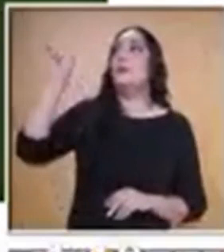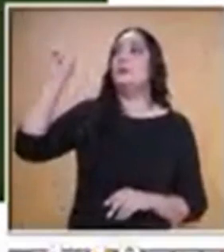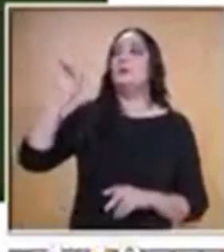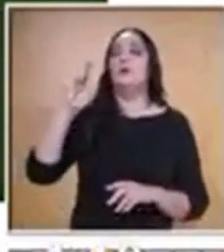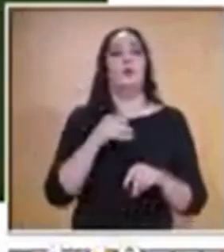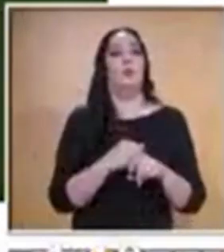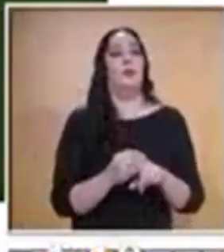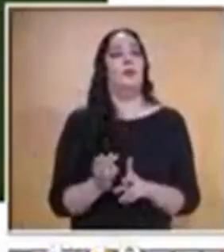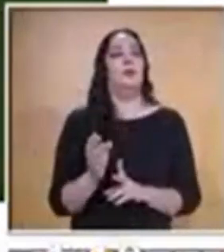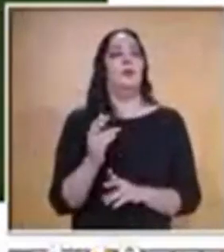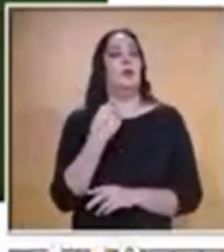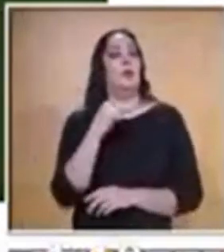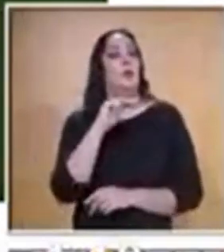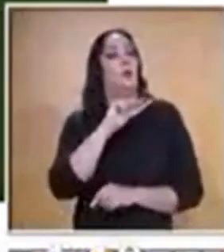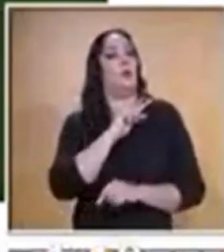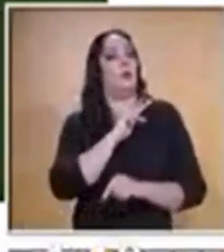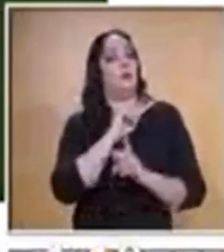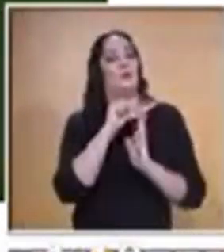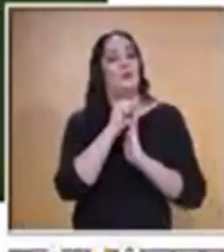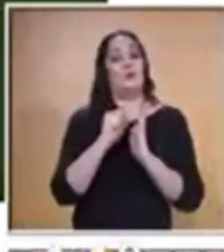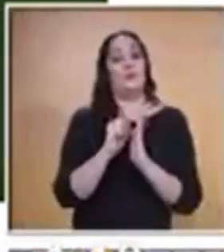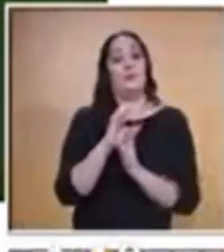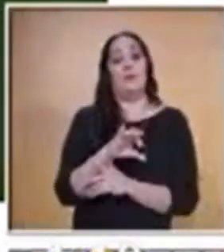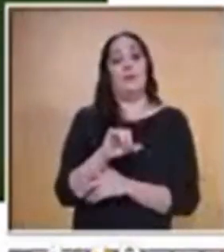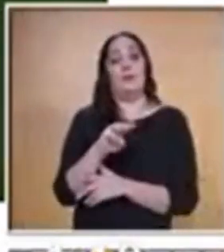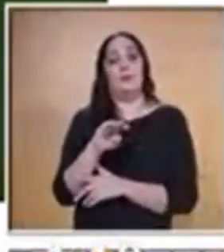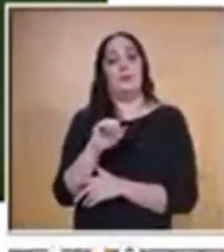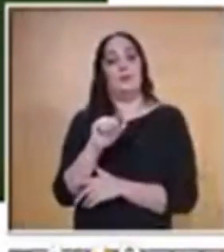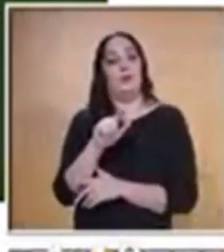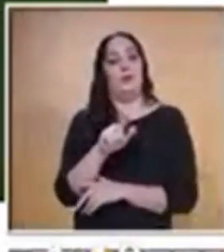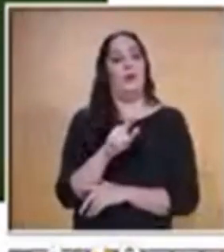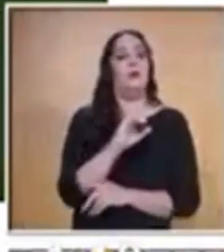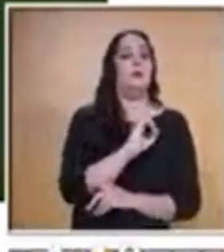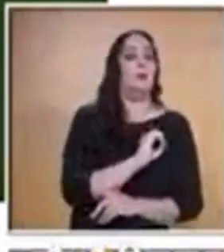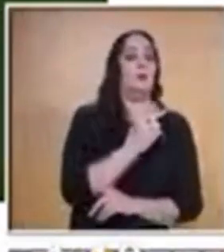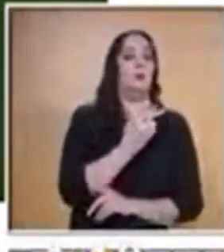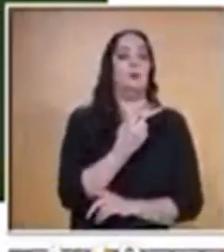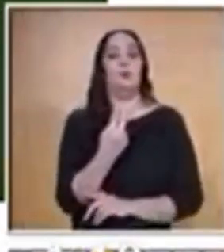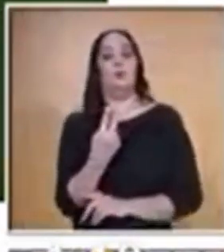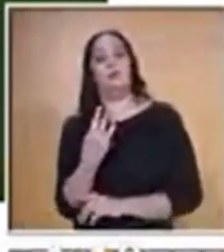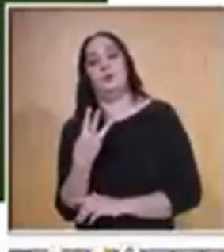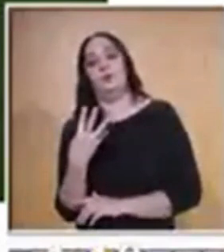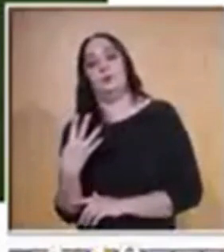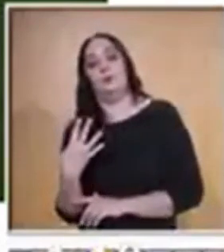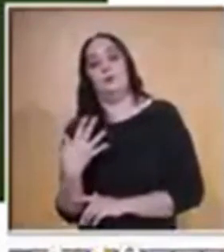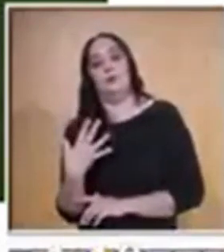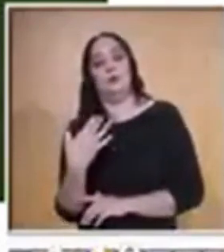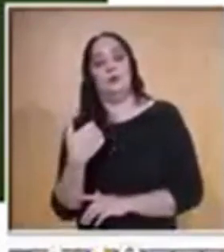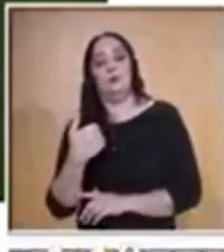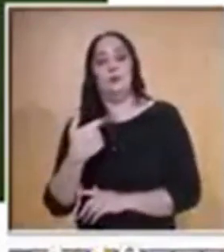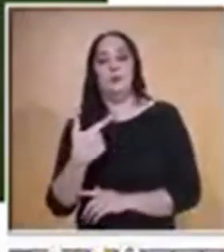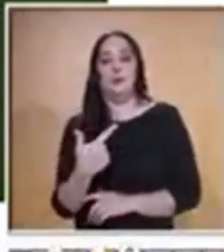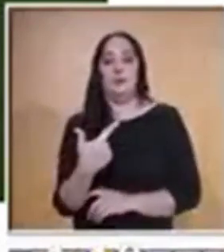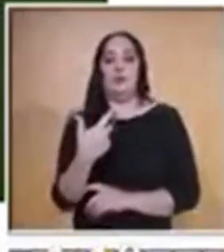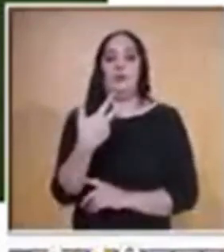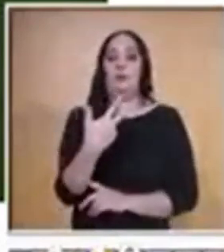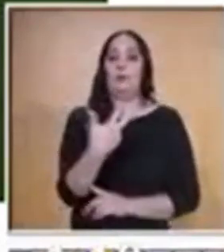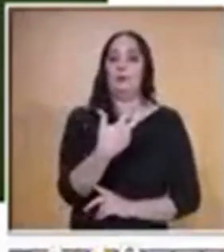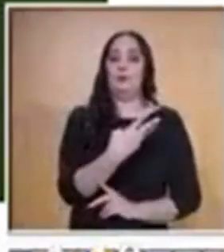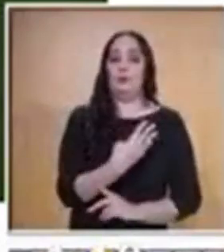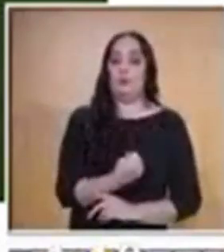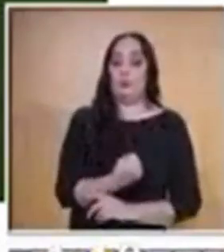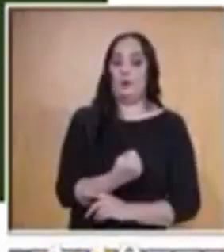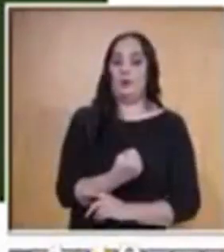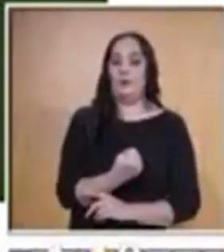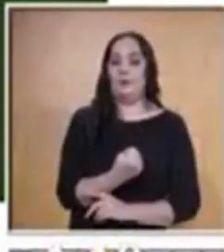números de nuestro sistema decimal que van desde el 0, 1, 2, 3, 4, 5, 6, 7, 8